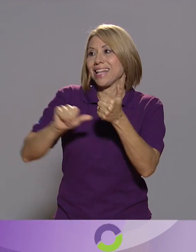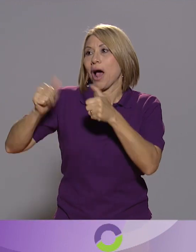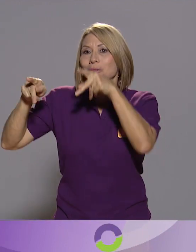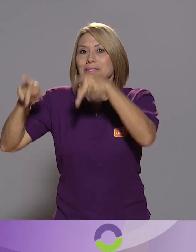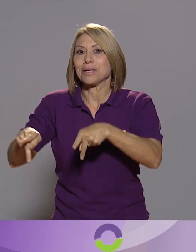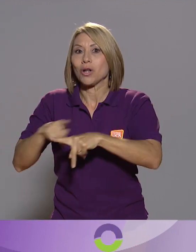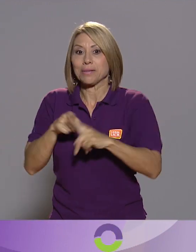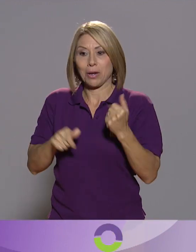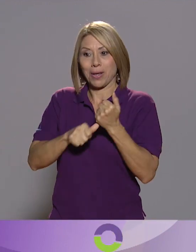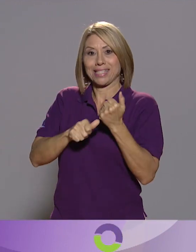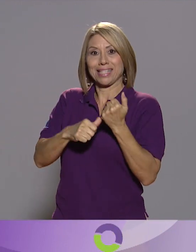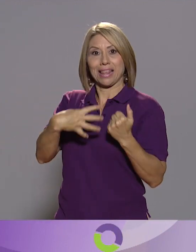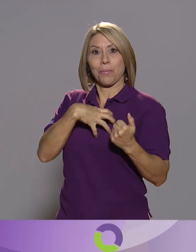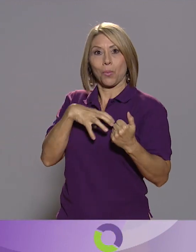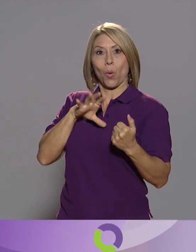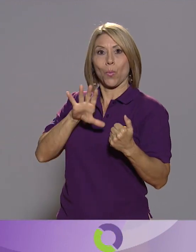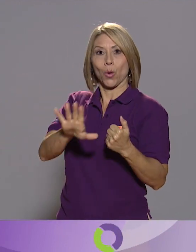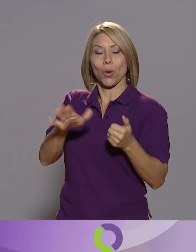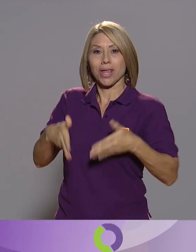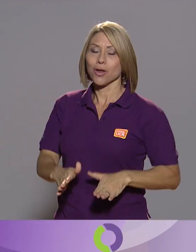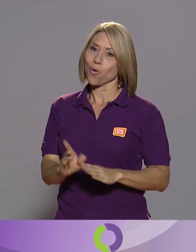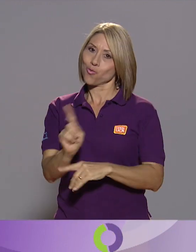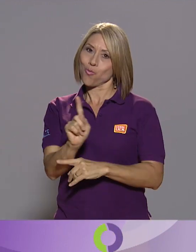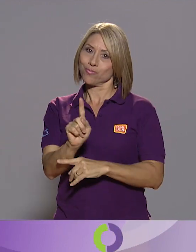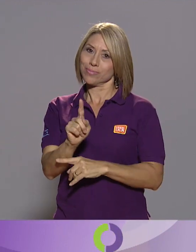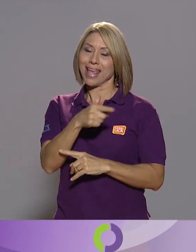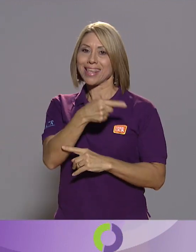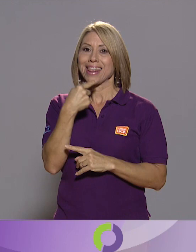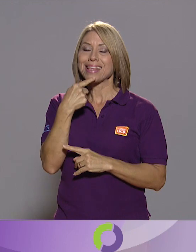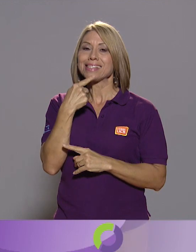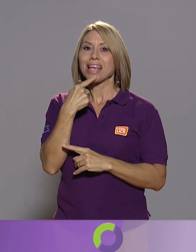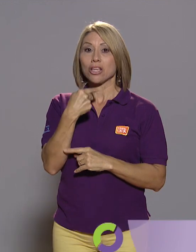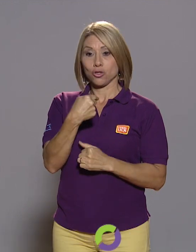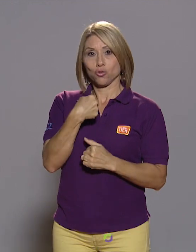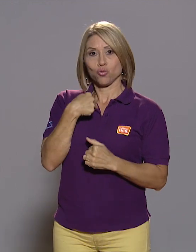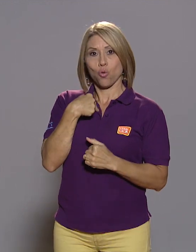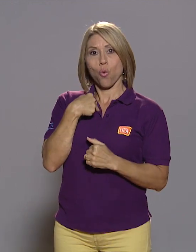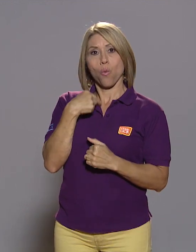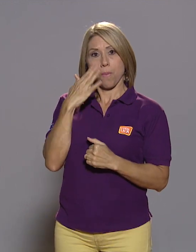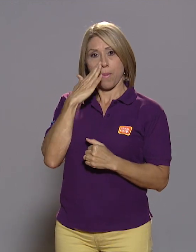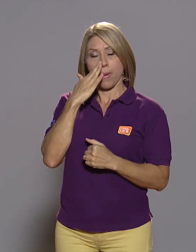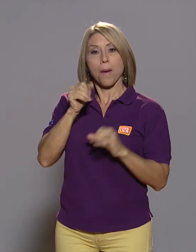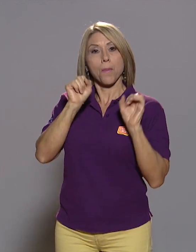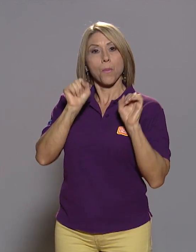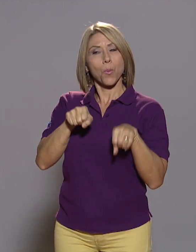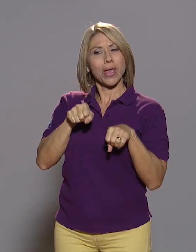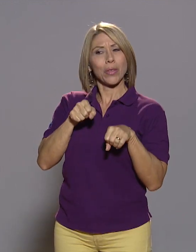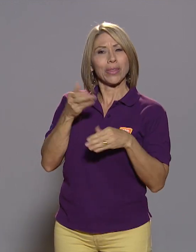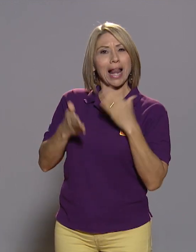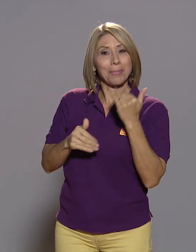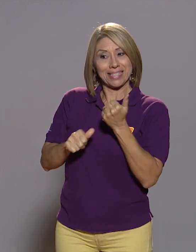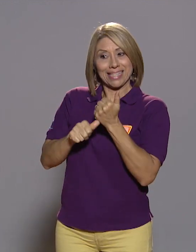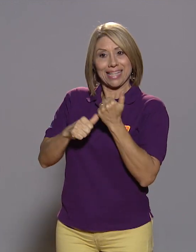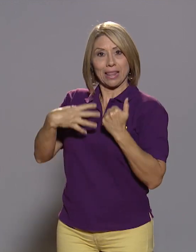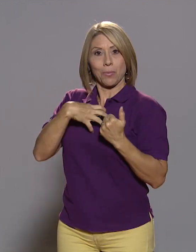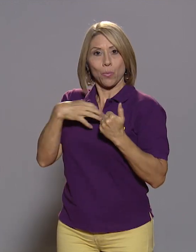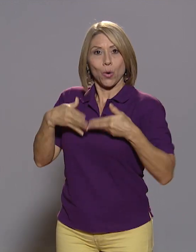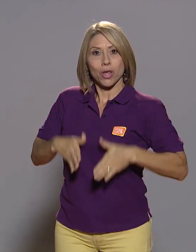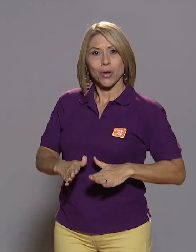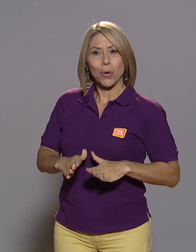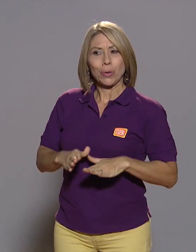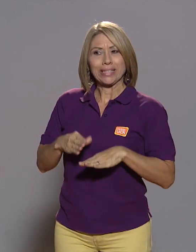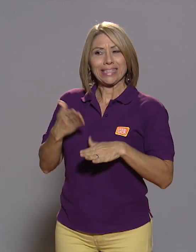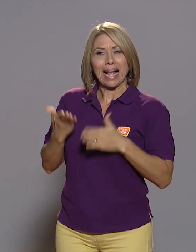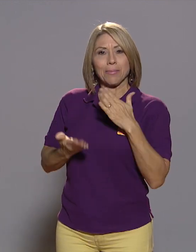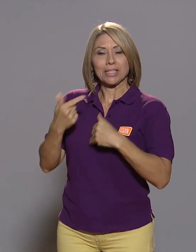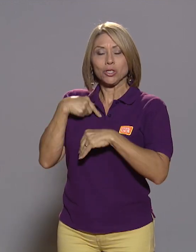de su hijo. Dice, yo como madre podría influir en las decisiones de mi hijo y no quiero influir en sus